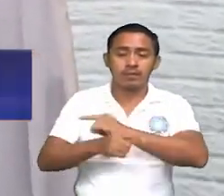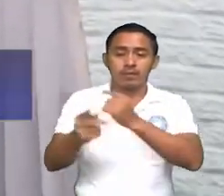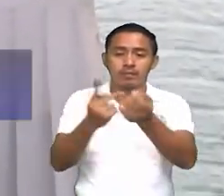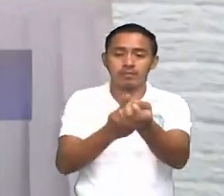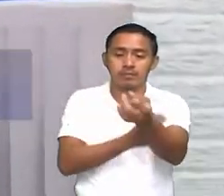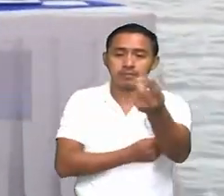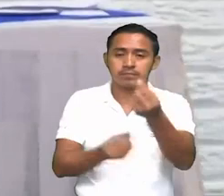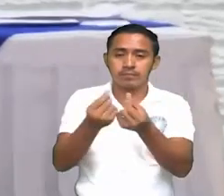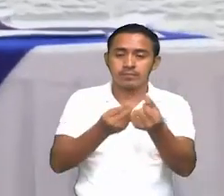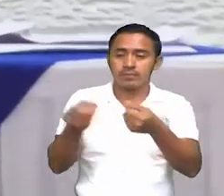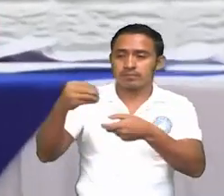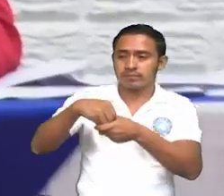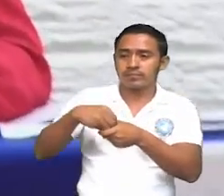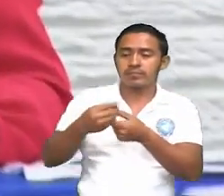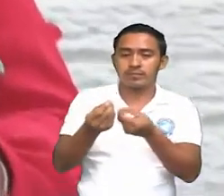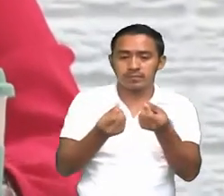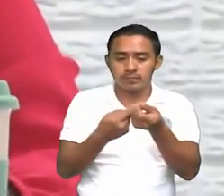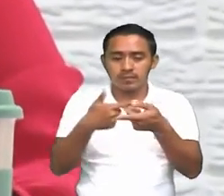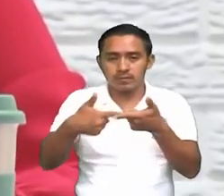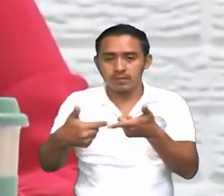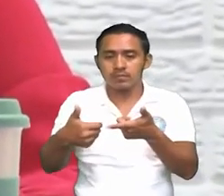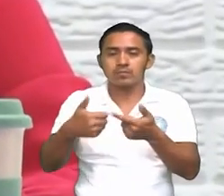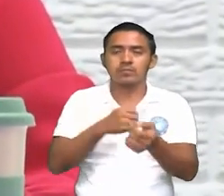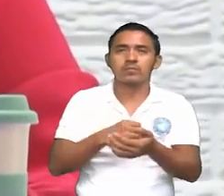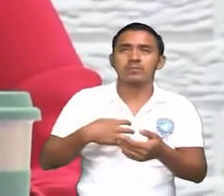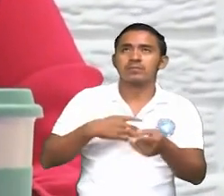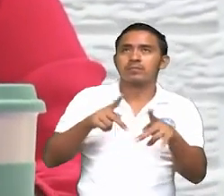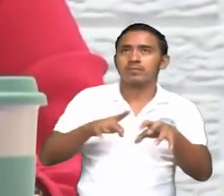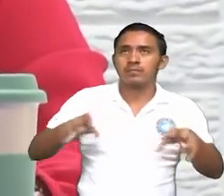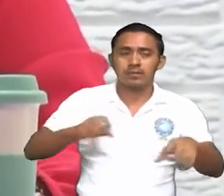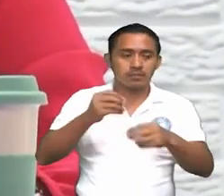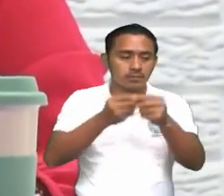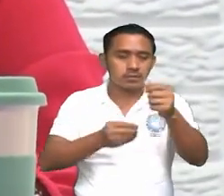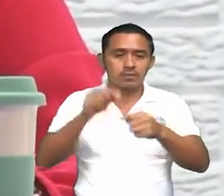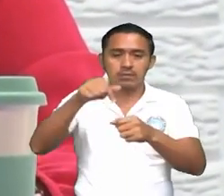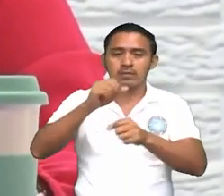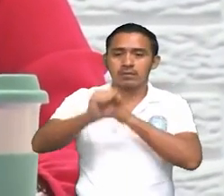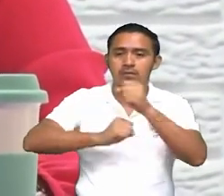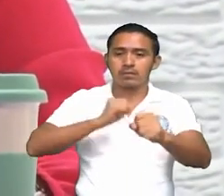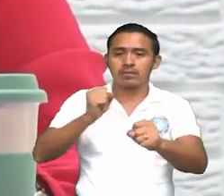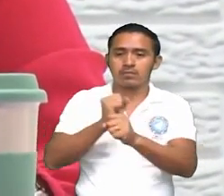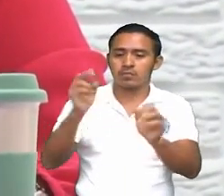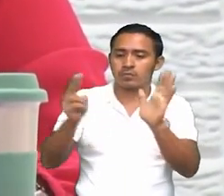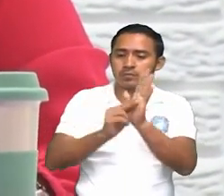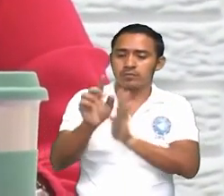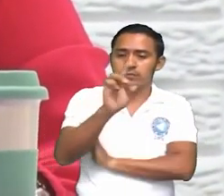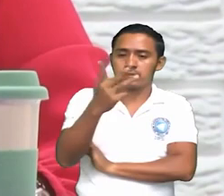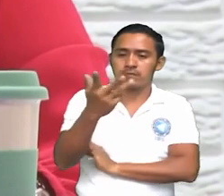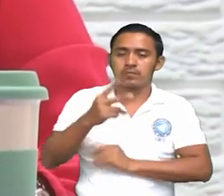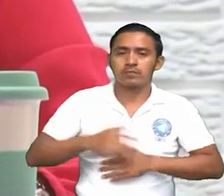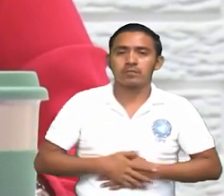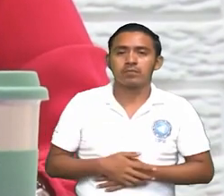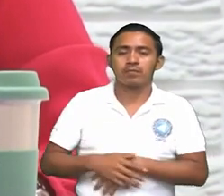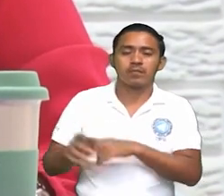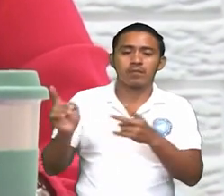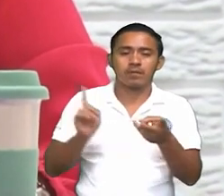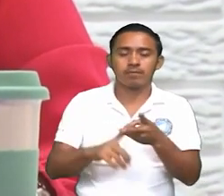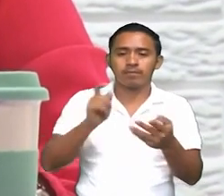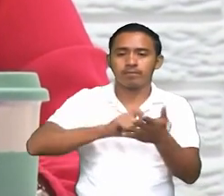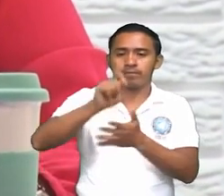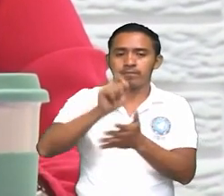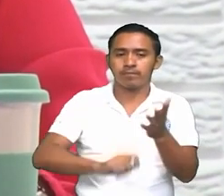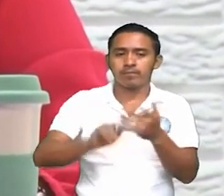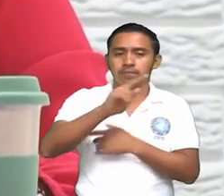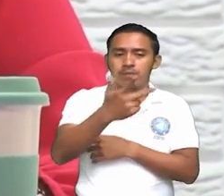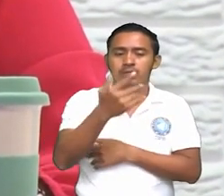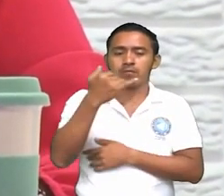Presupuesto General de Ingreso y Egreso de la Alcaldía de Managua y su plan de inversión anual correspondiente al año 2019. 2. Se aprobó con 78